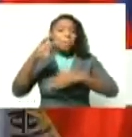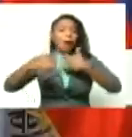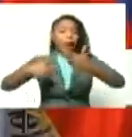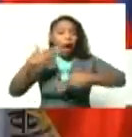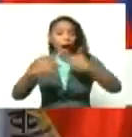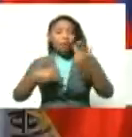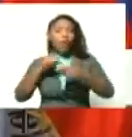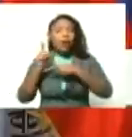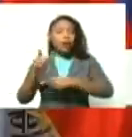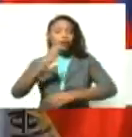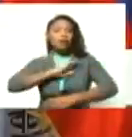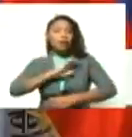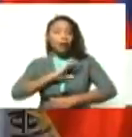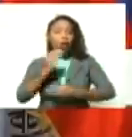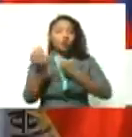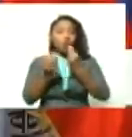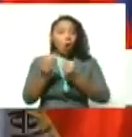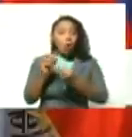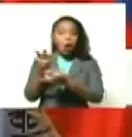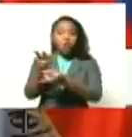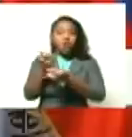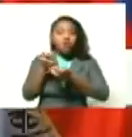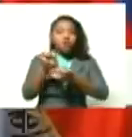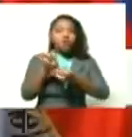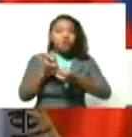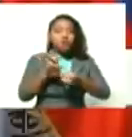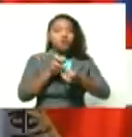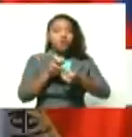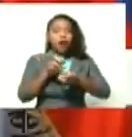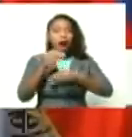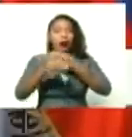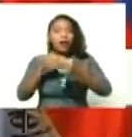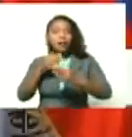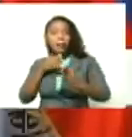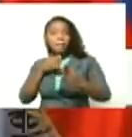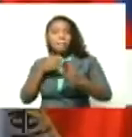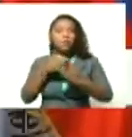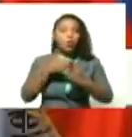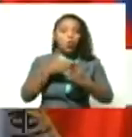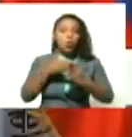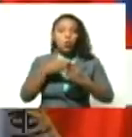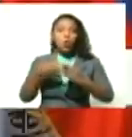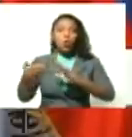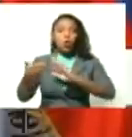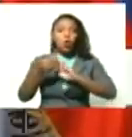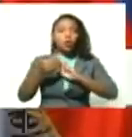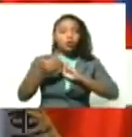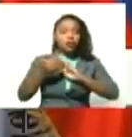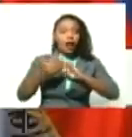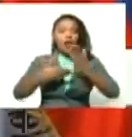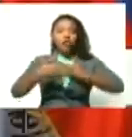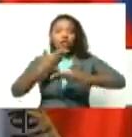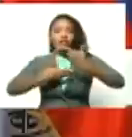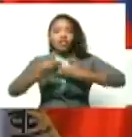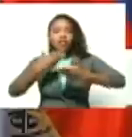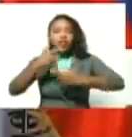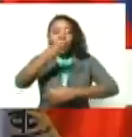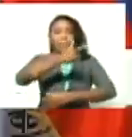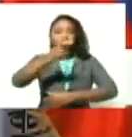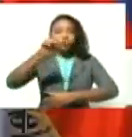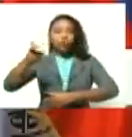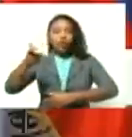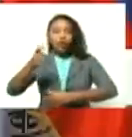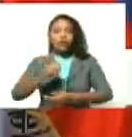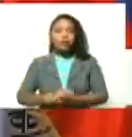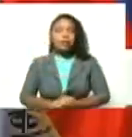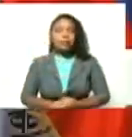tener un lucro ilícito, atentan contra los servicios de la ciudadanía. Que